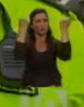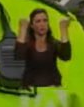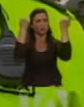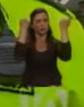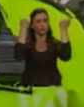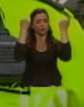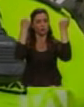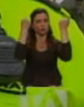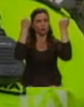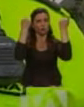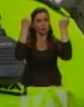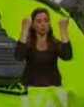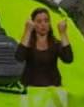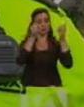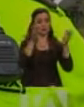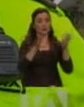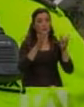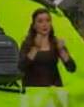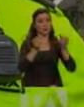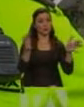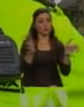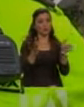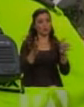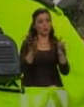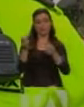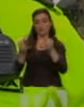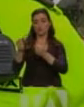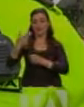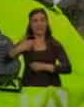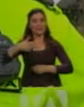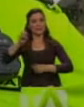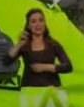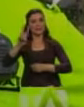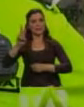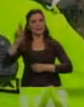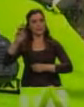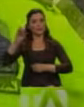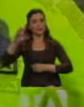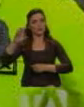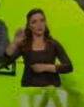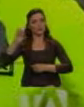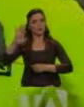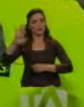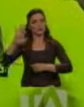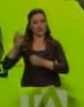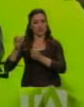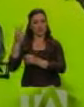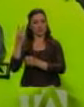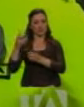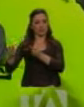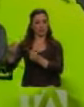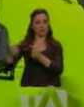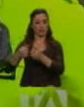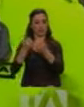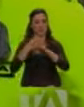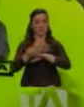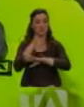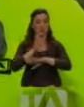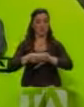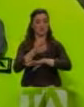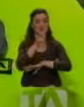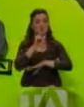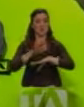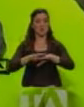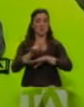entre una Mini Blazer y un vehículo Chevrolet Vitara SZ. Posterior se determinará las